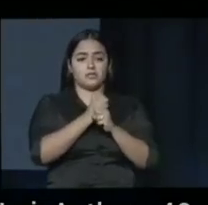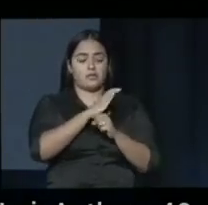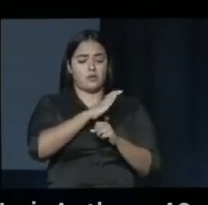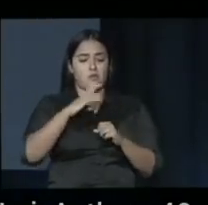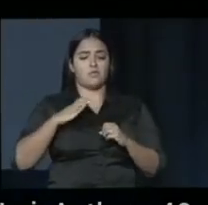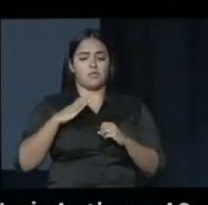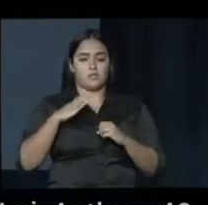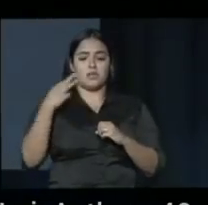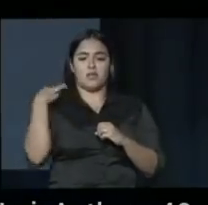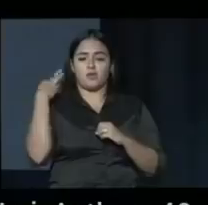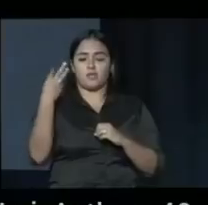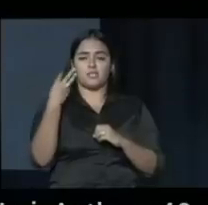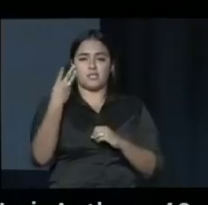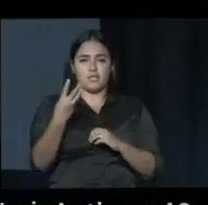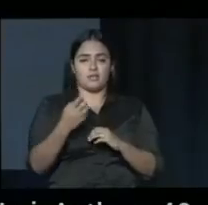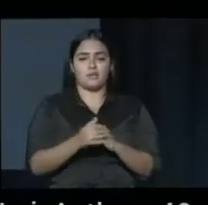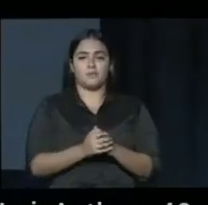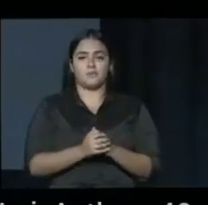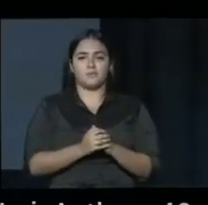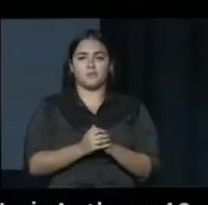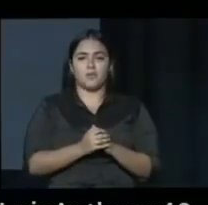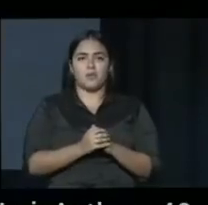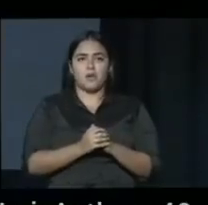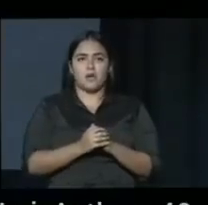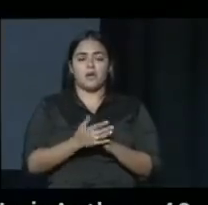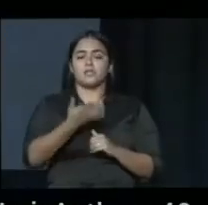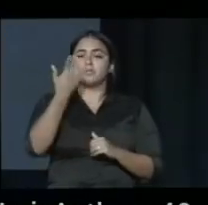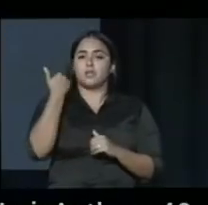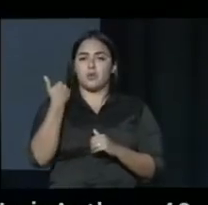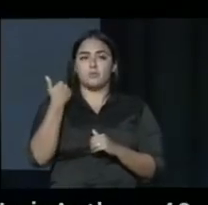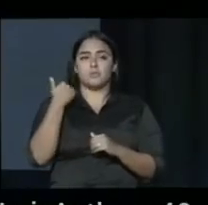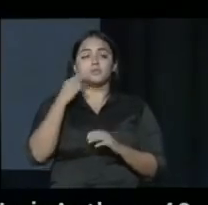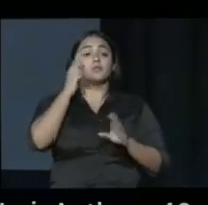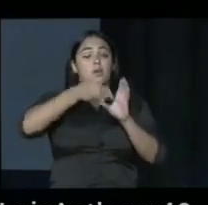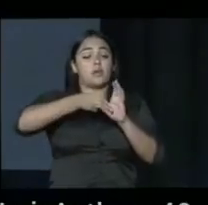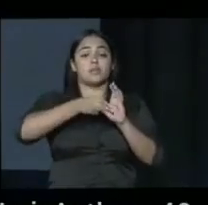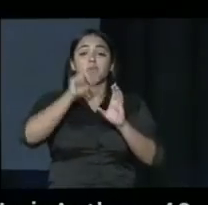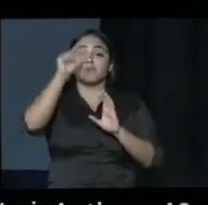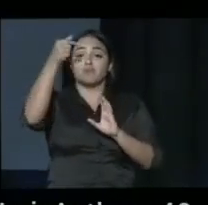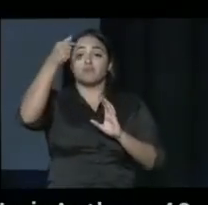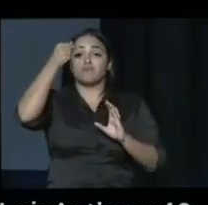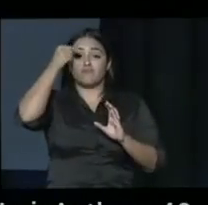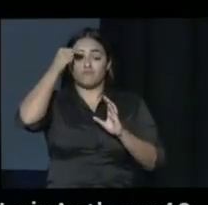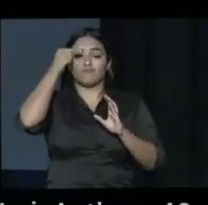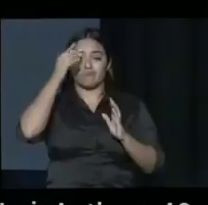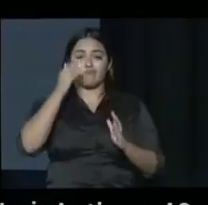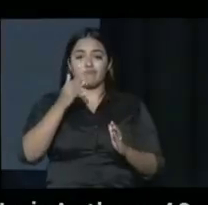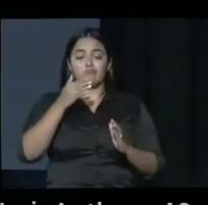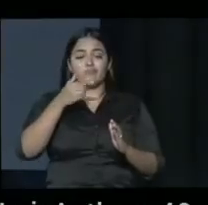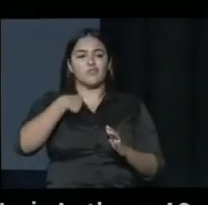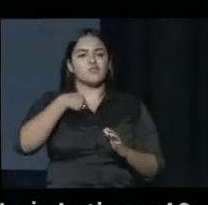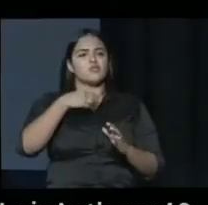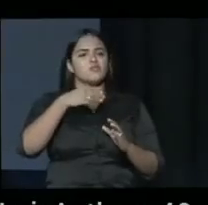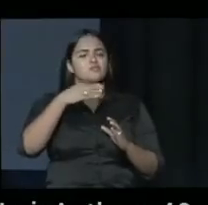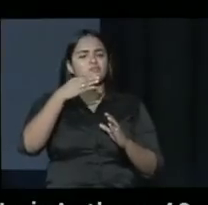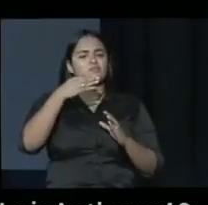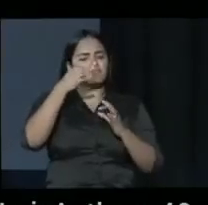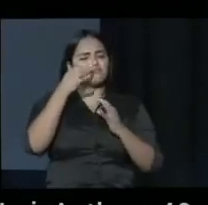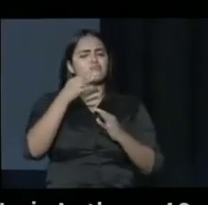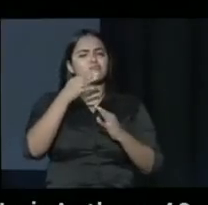residente. Cuando aspiré anteriormente a la gobernación, lo hice convencido de que tengo la capacidad,